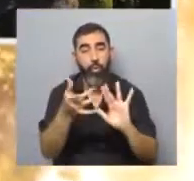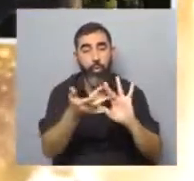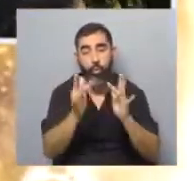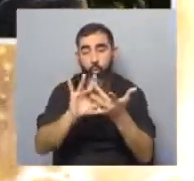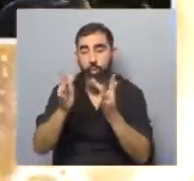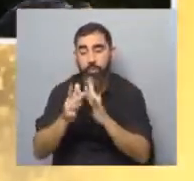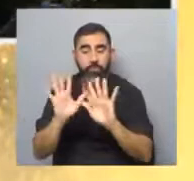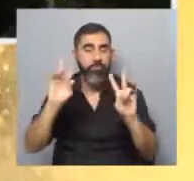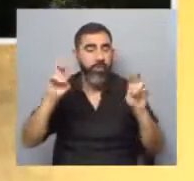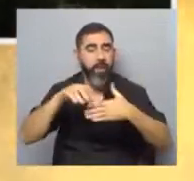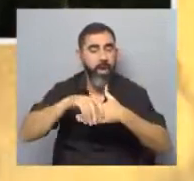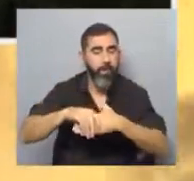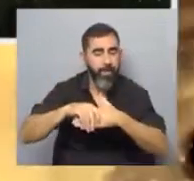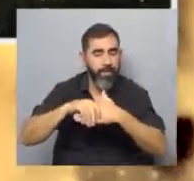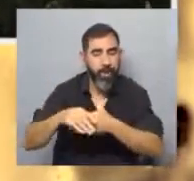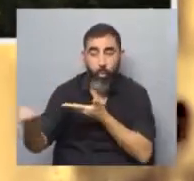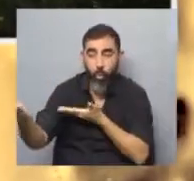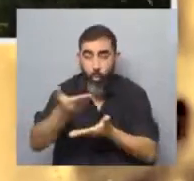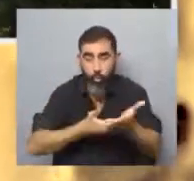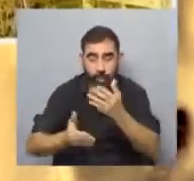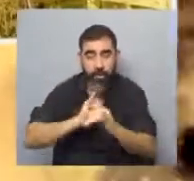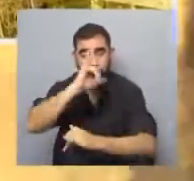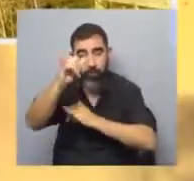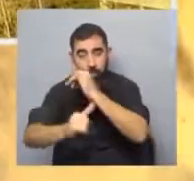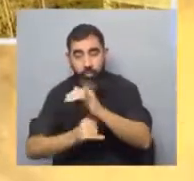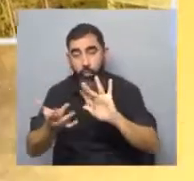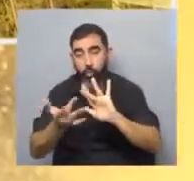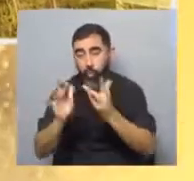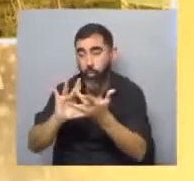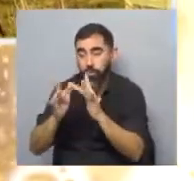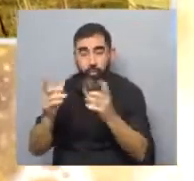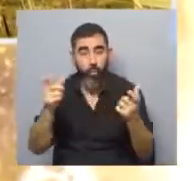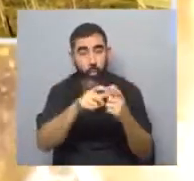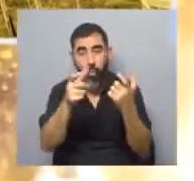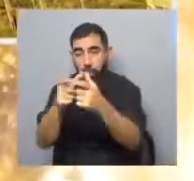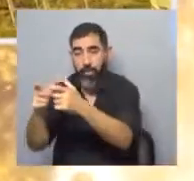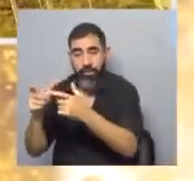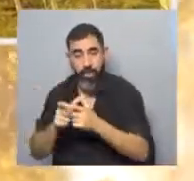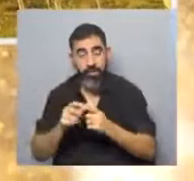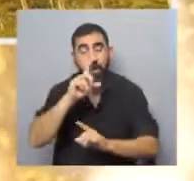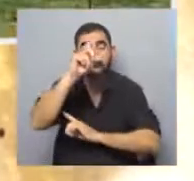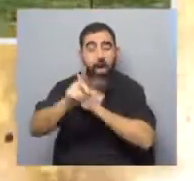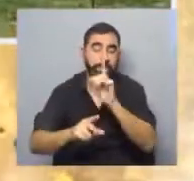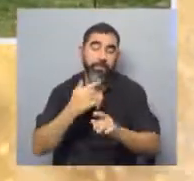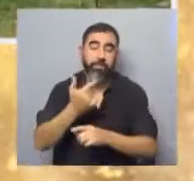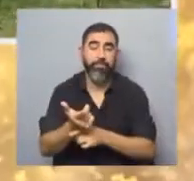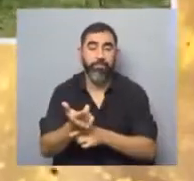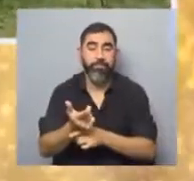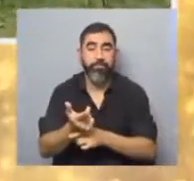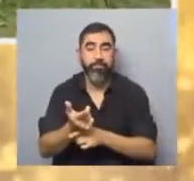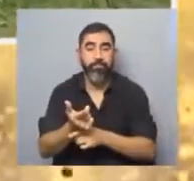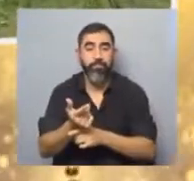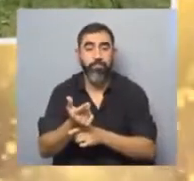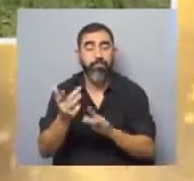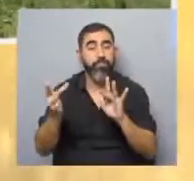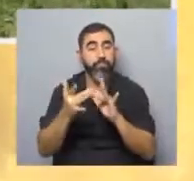desde la amistad, desde el compartir información, conectar a nuestras comunidades, muchas veces hacemos